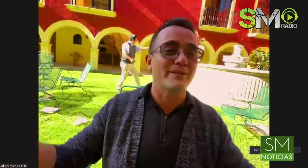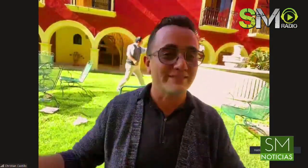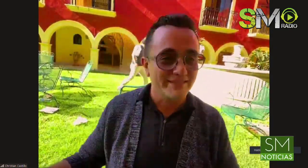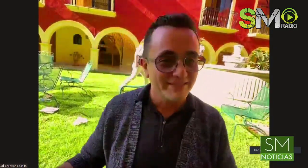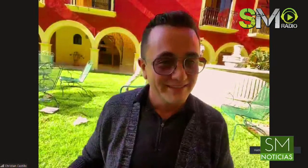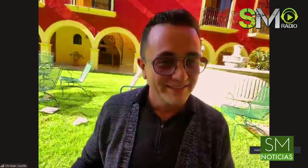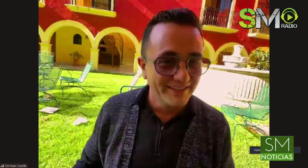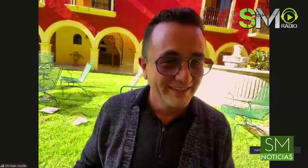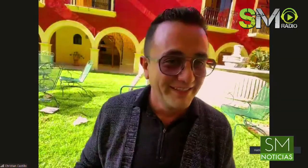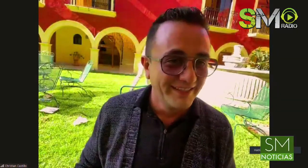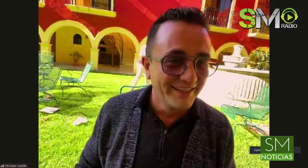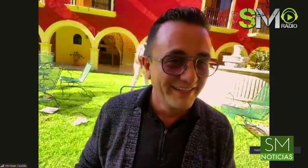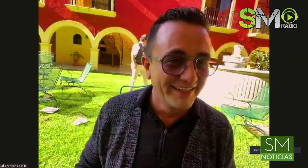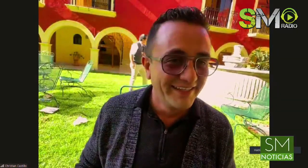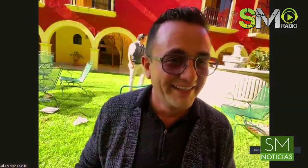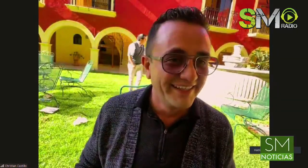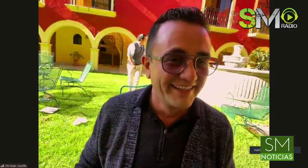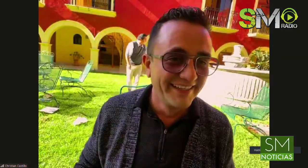los árboles.